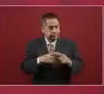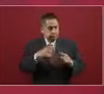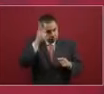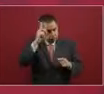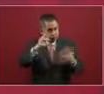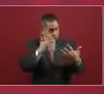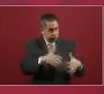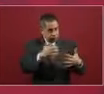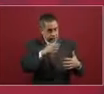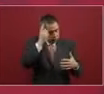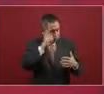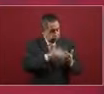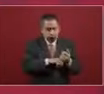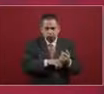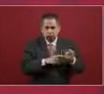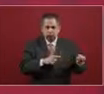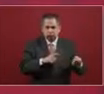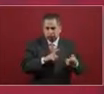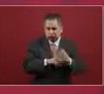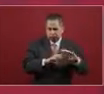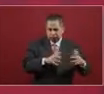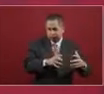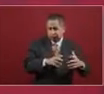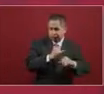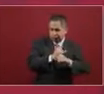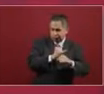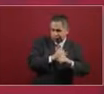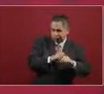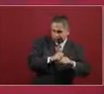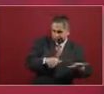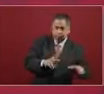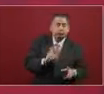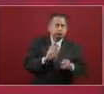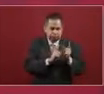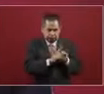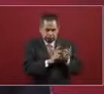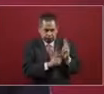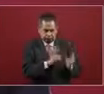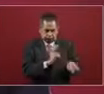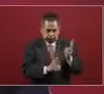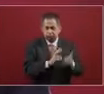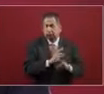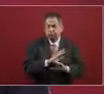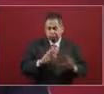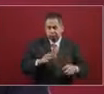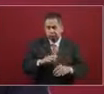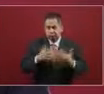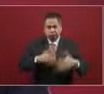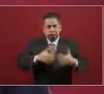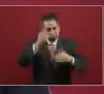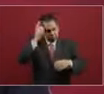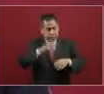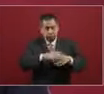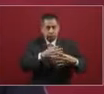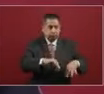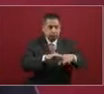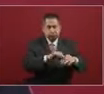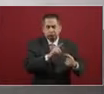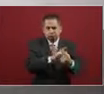empresarios que manejan este ramo de la comunicación, las empresas más